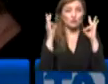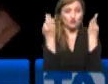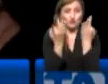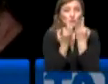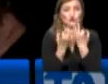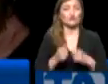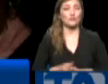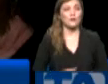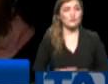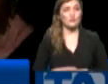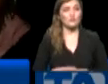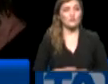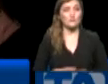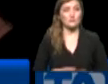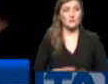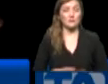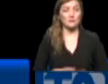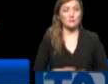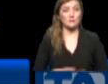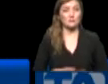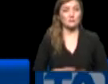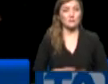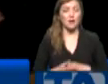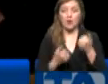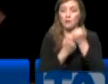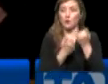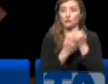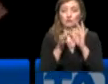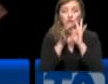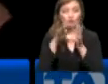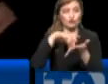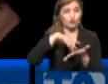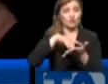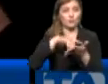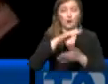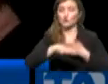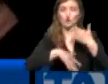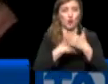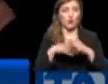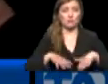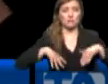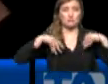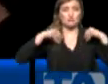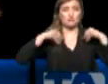apoyado, ha ayudado. Y si tú te fijas, el apoyo de los compañeros de estudios, ajá, todos la aceptan